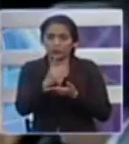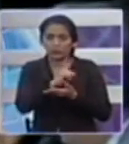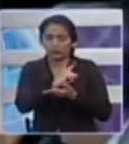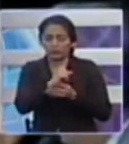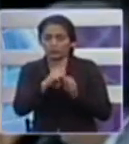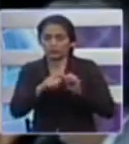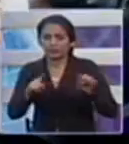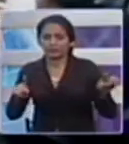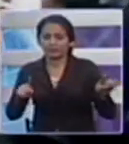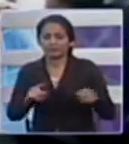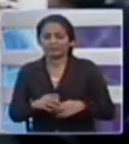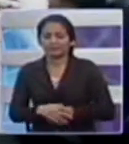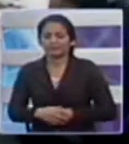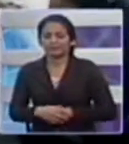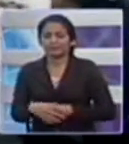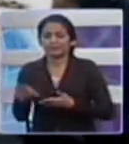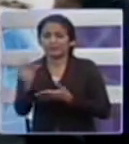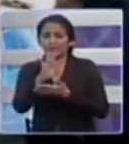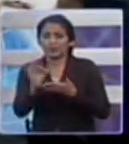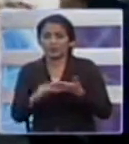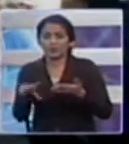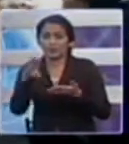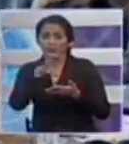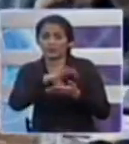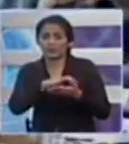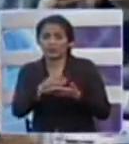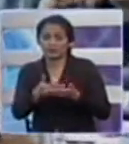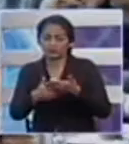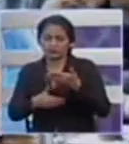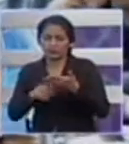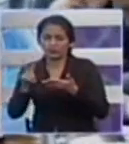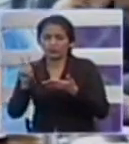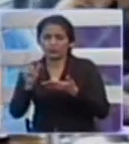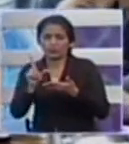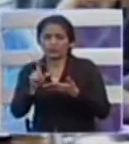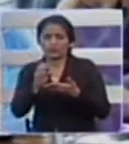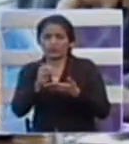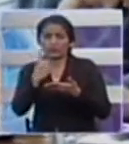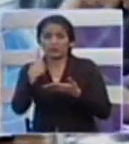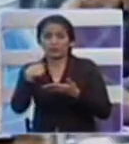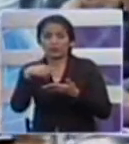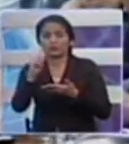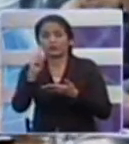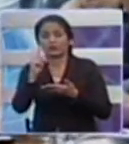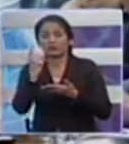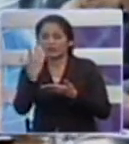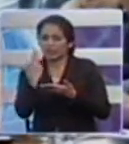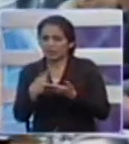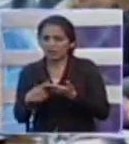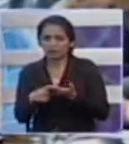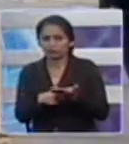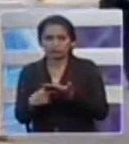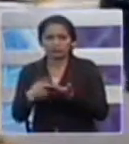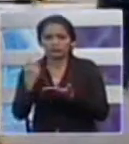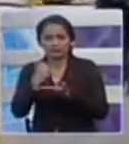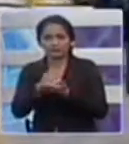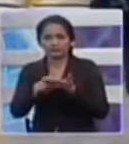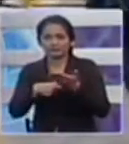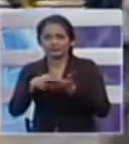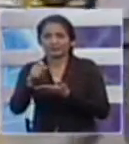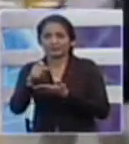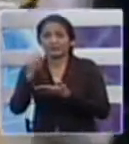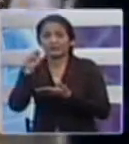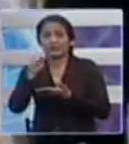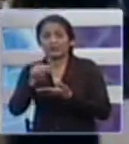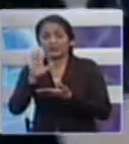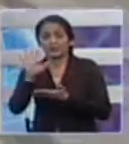El presupuesto del municipio alcanza los 210 millones de dólares. Está aprobado en primer debate. De este valor está el rubro de